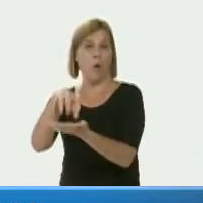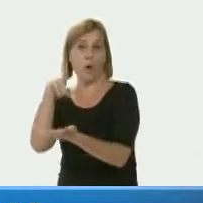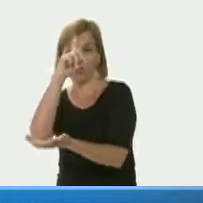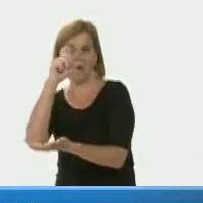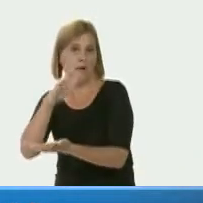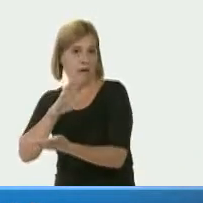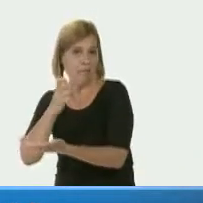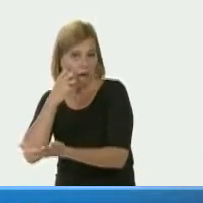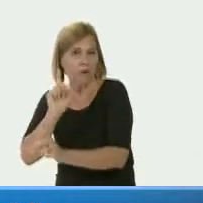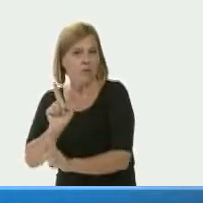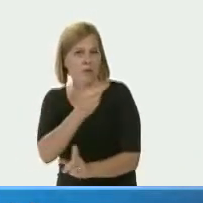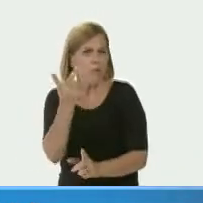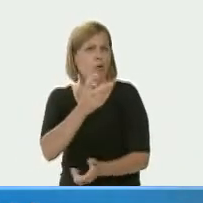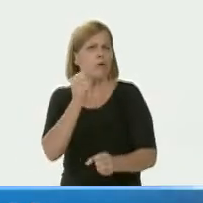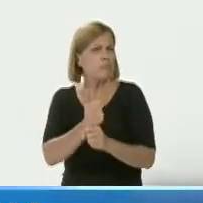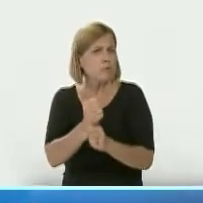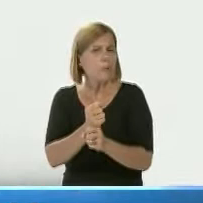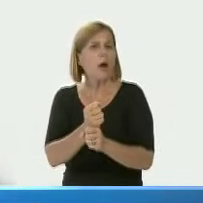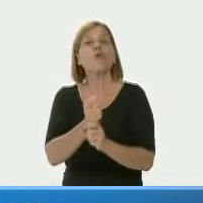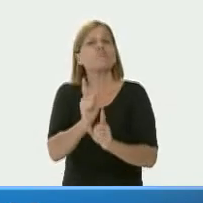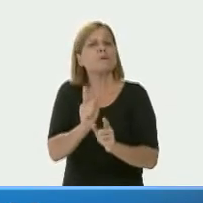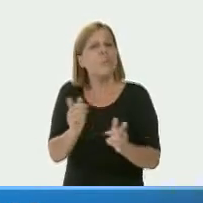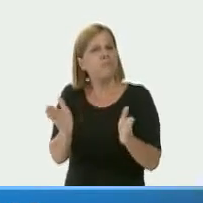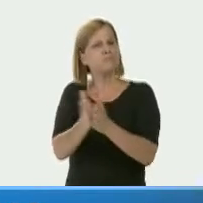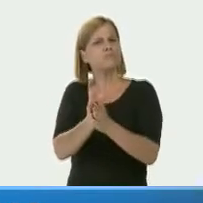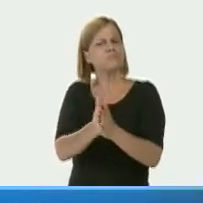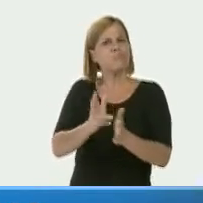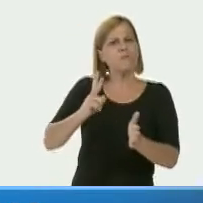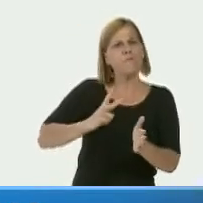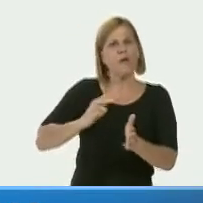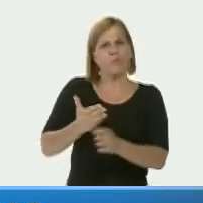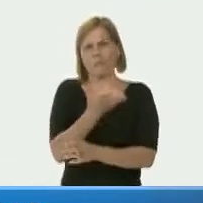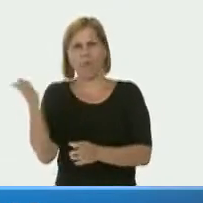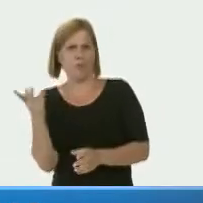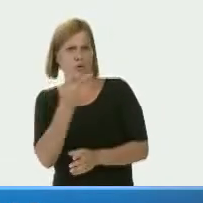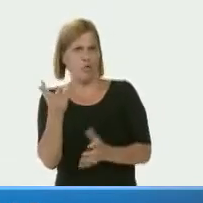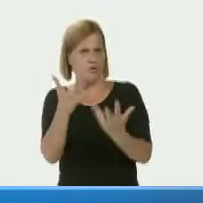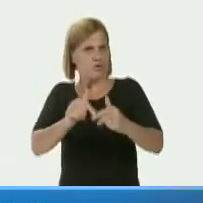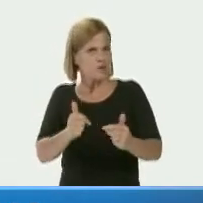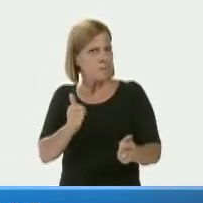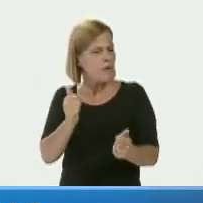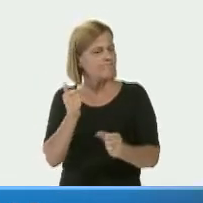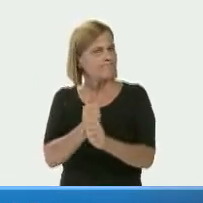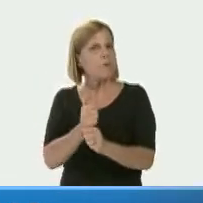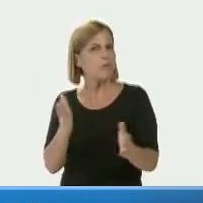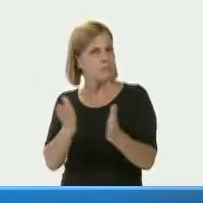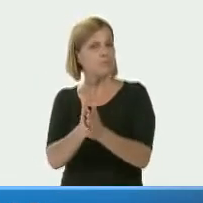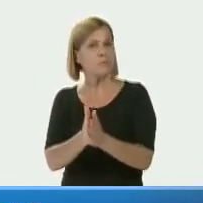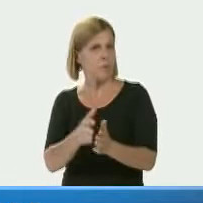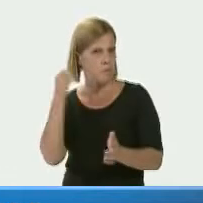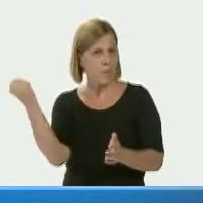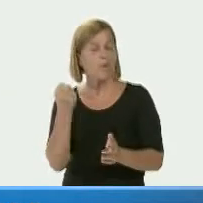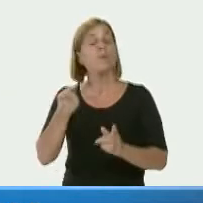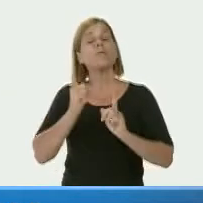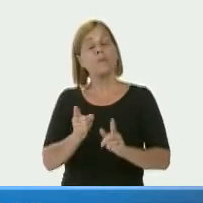y un trabajo entre el sector público y privado que es muy importante. También se ha avanzado